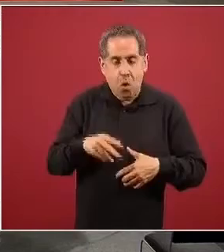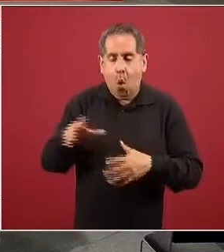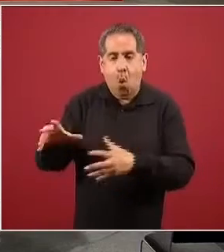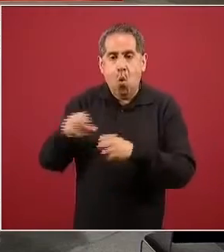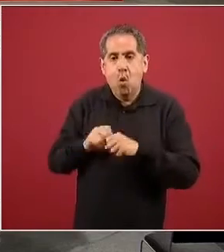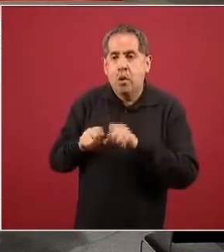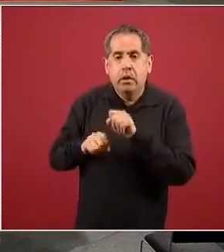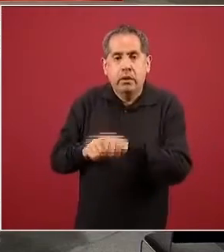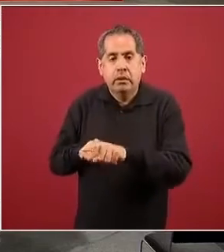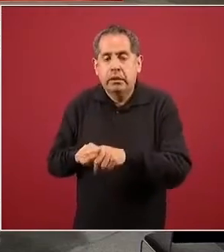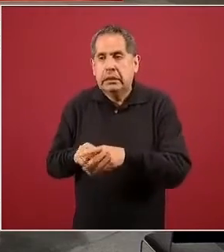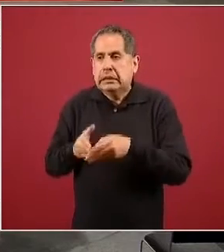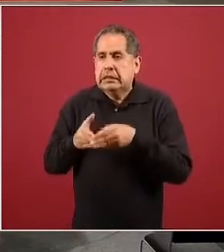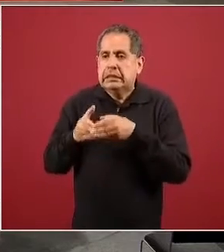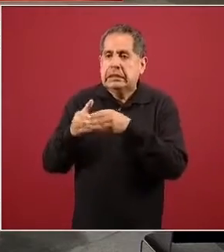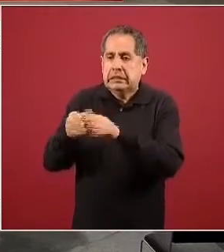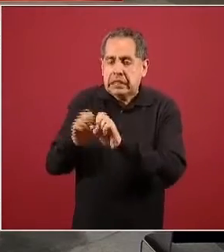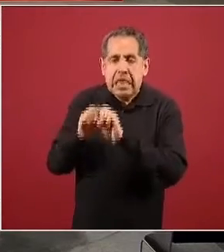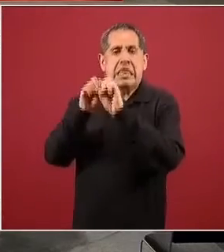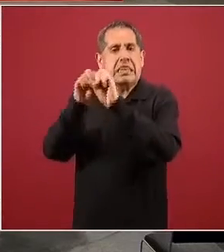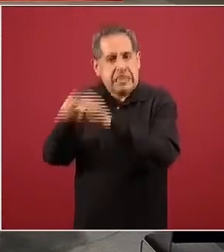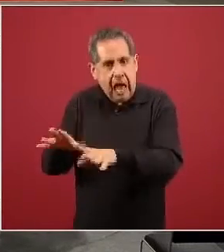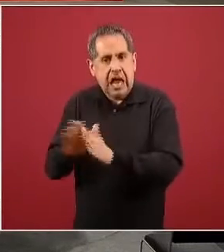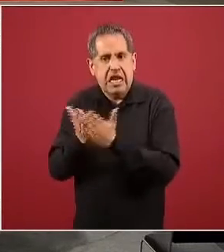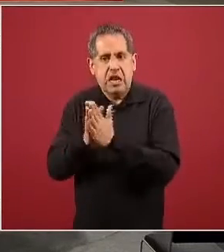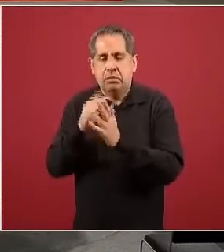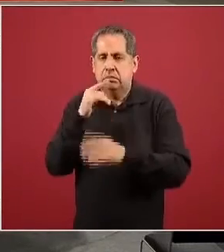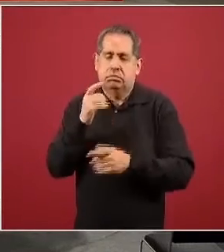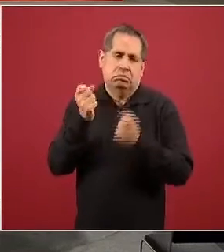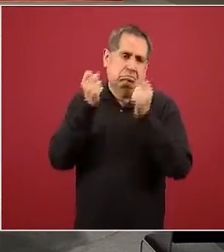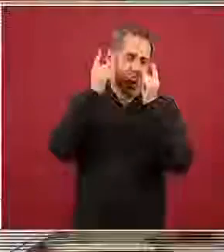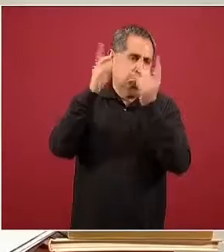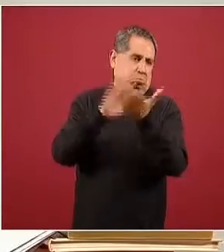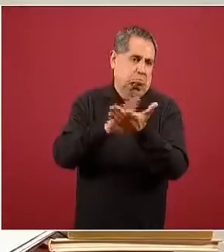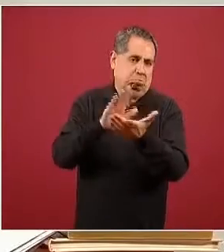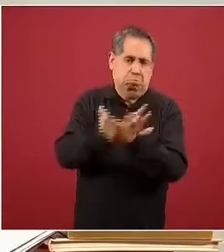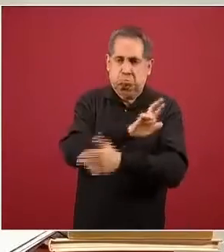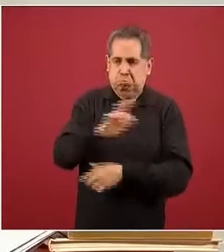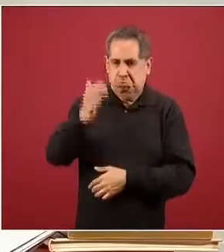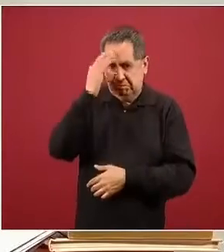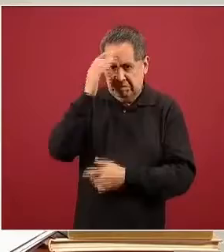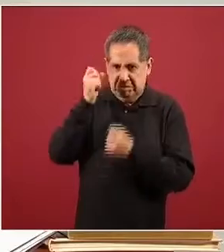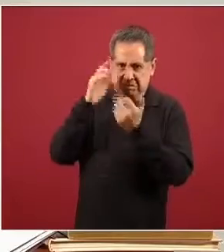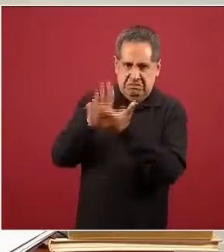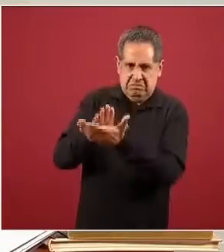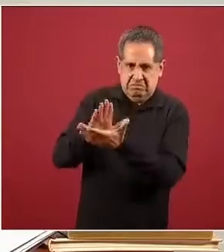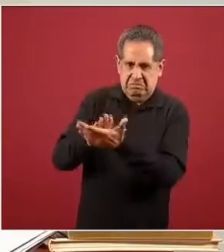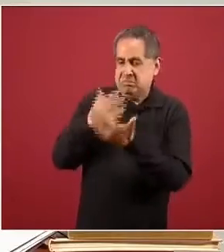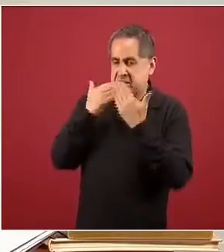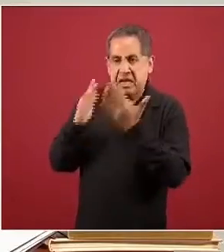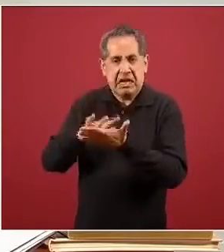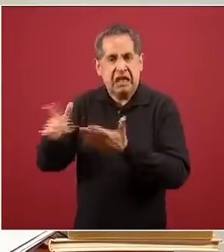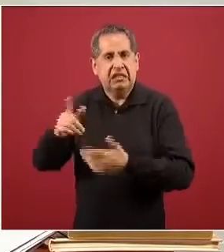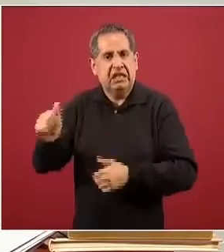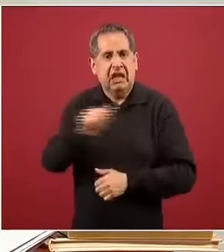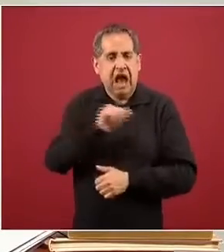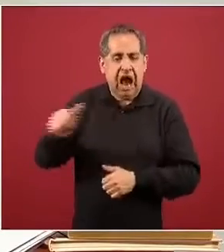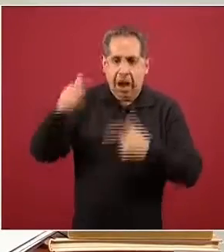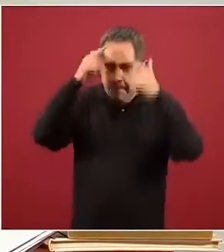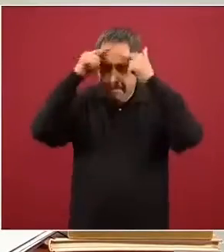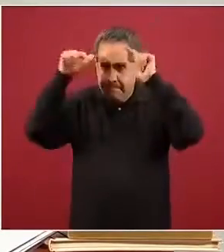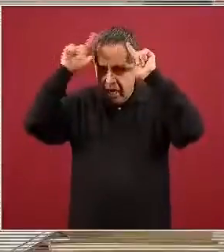nacional, tengan sus libros. Pues quiero hacer un reconocimiento también a los elementos de la Marina